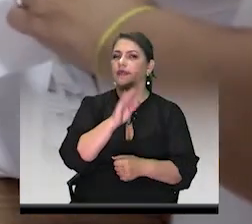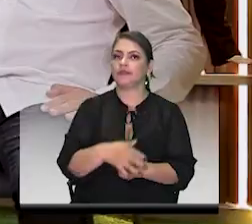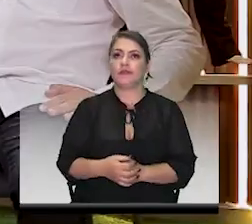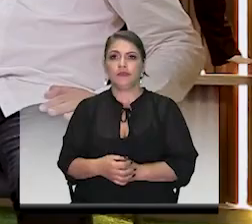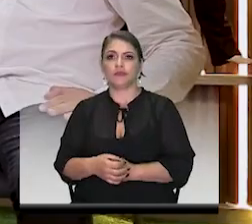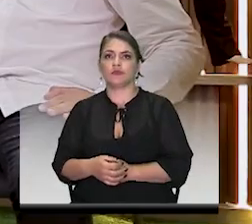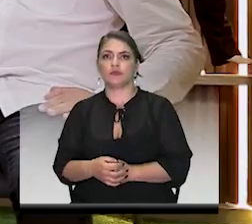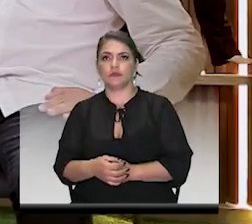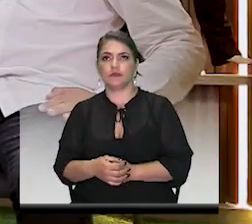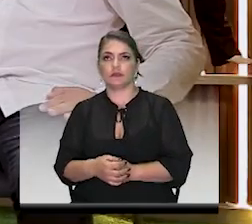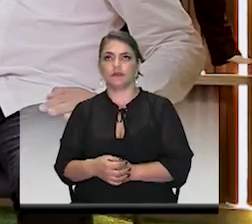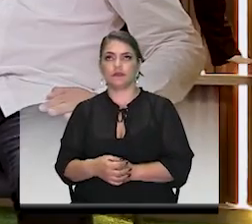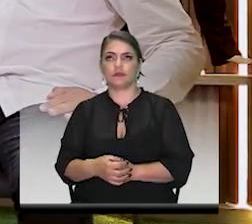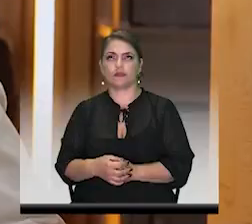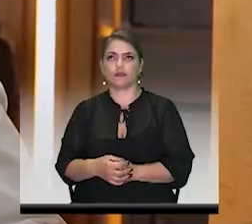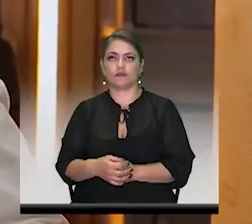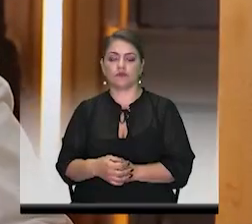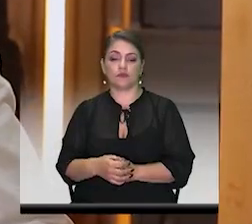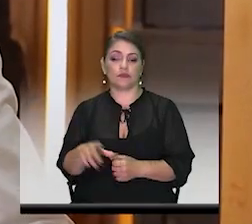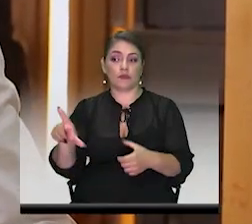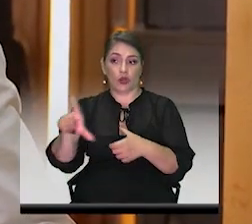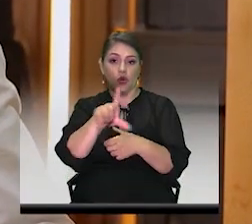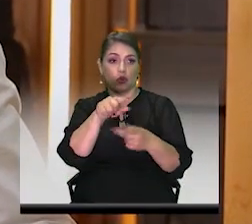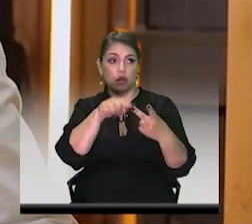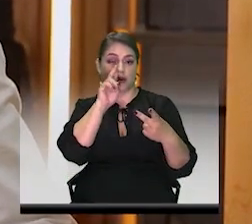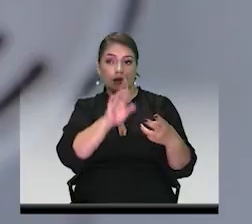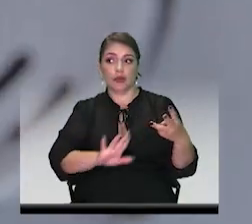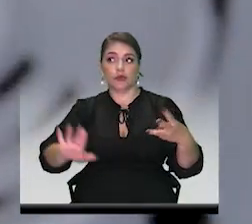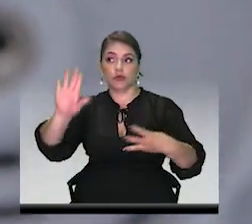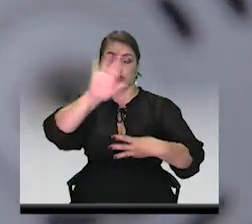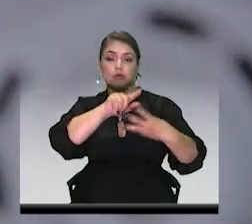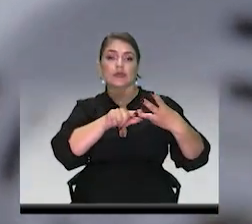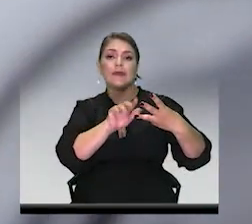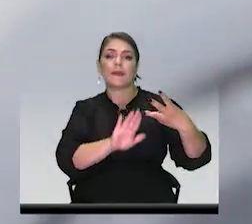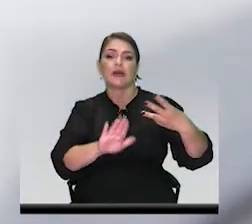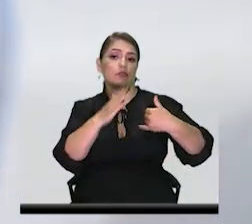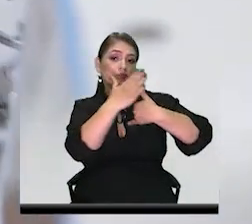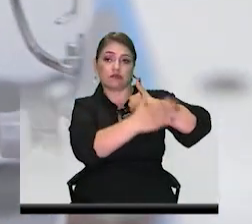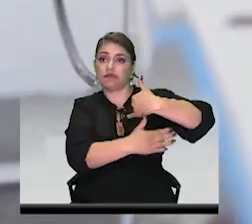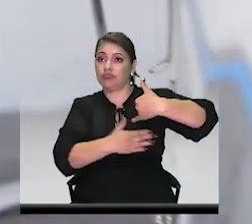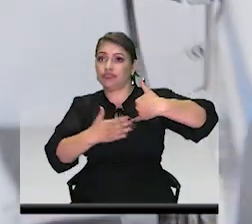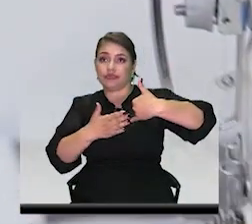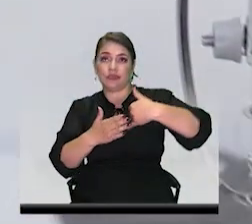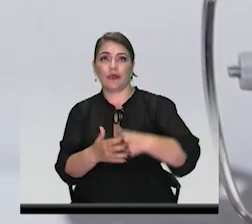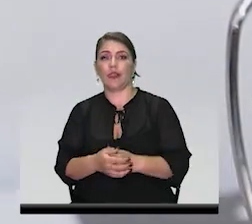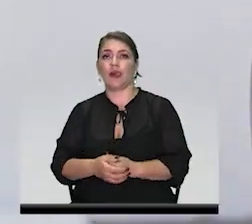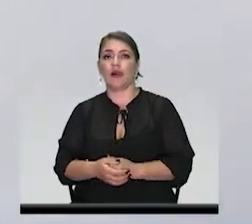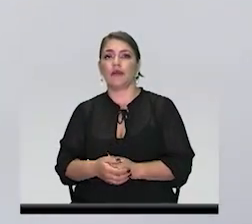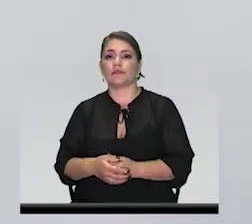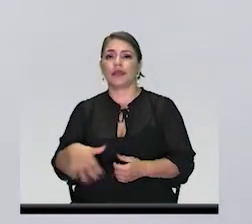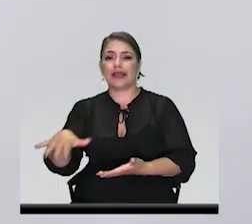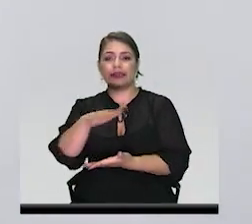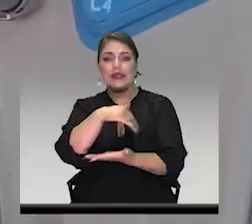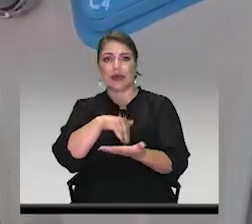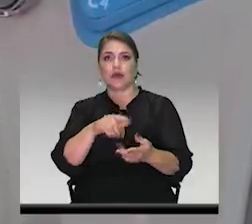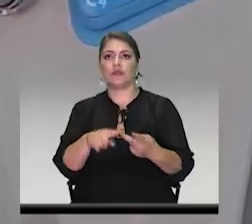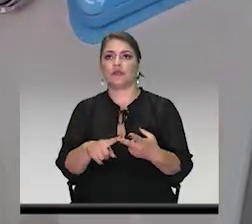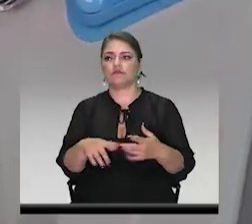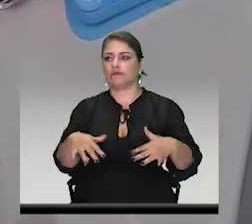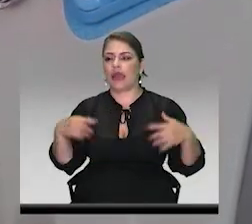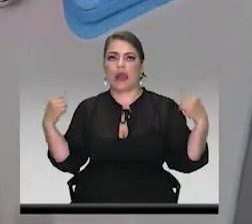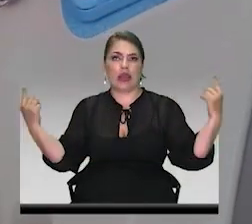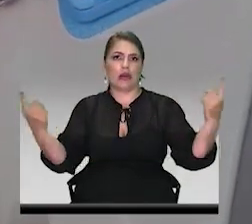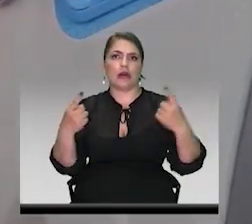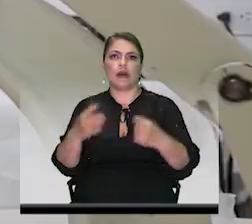está a nivel local, nacional y departamental. Pues la puedes encontrar en el centro de la ciudad, en toda la periferia y en las